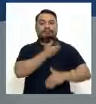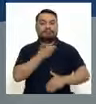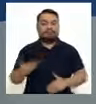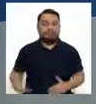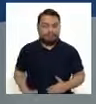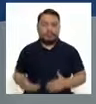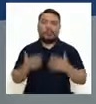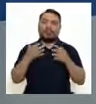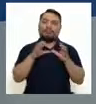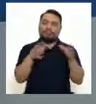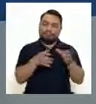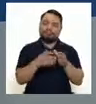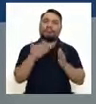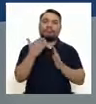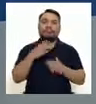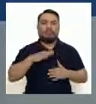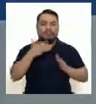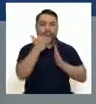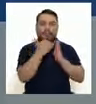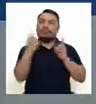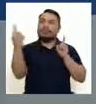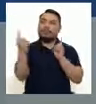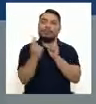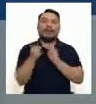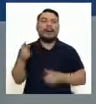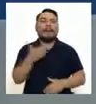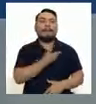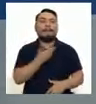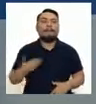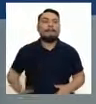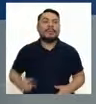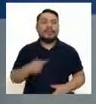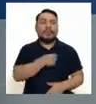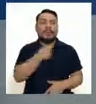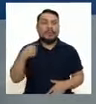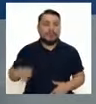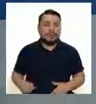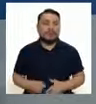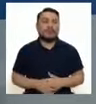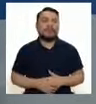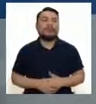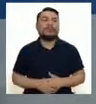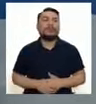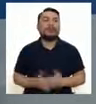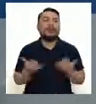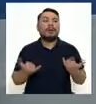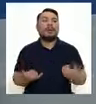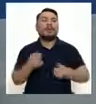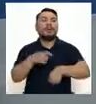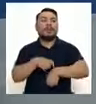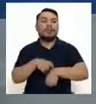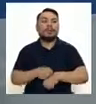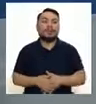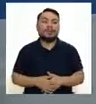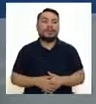el caso de Xi Jinping, presidente de la República Popular China. En estos momentos